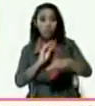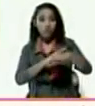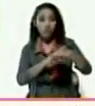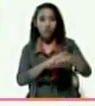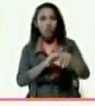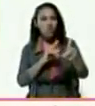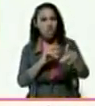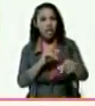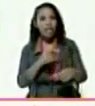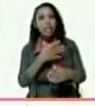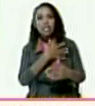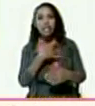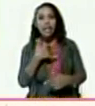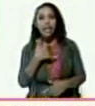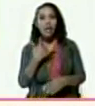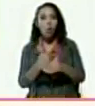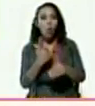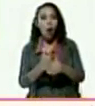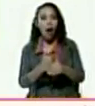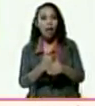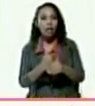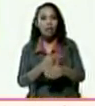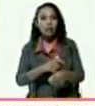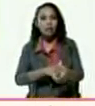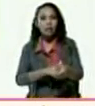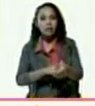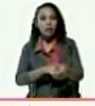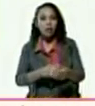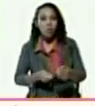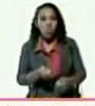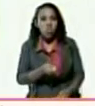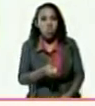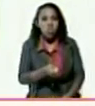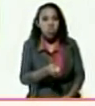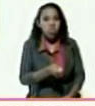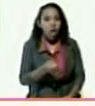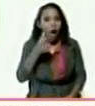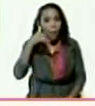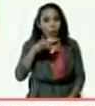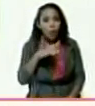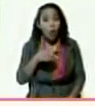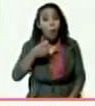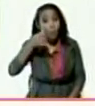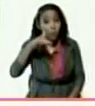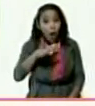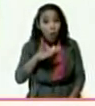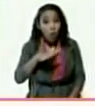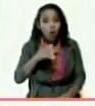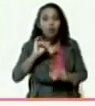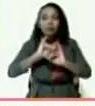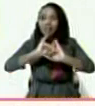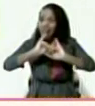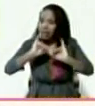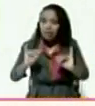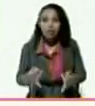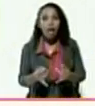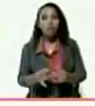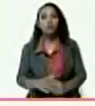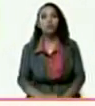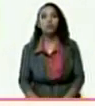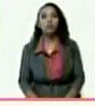provocando la rabia de un pueblo, y el pueblo se cansa, el pueblo se cansa.